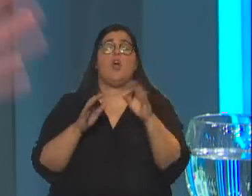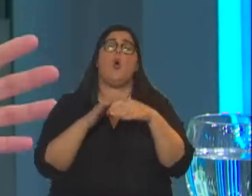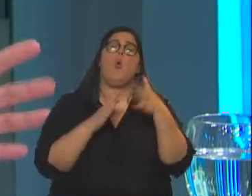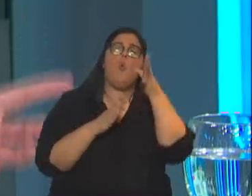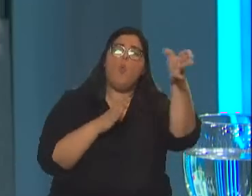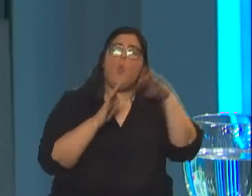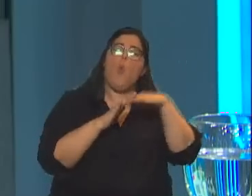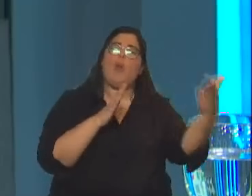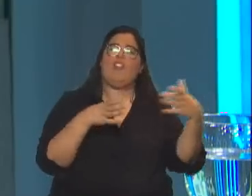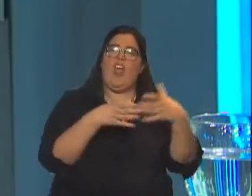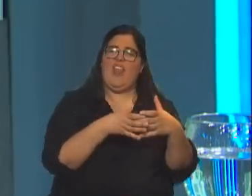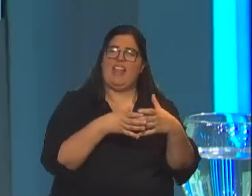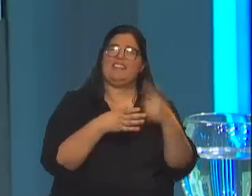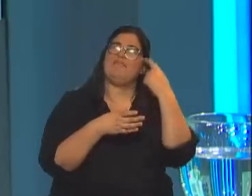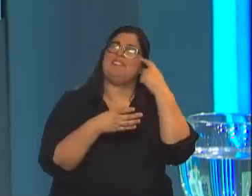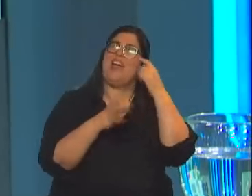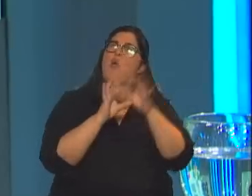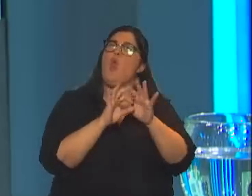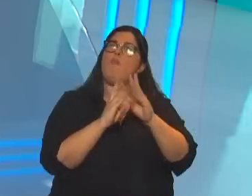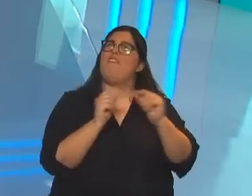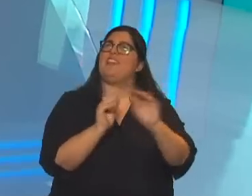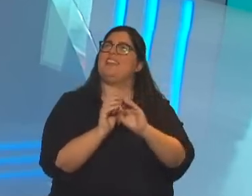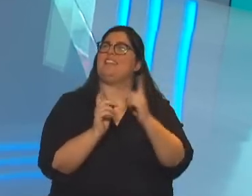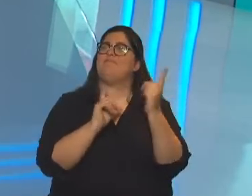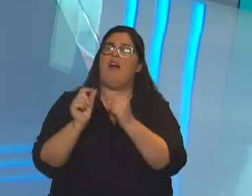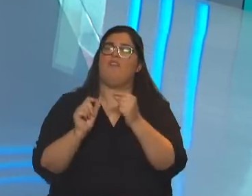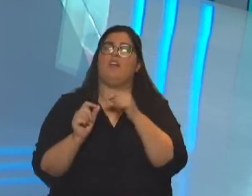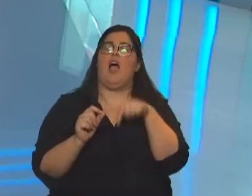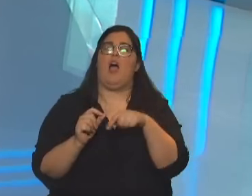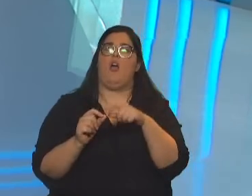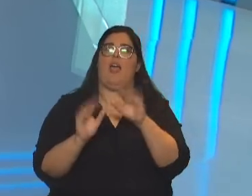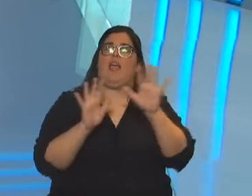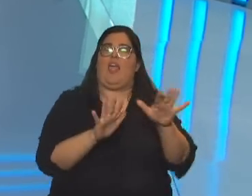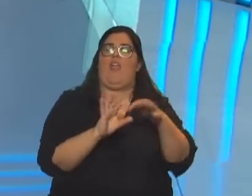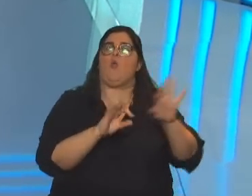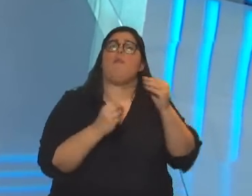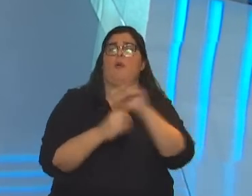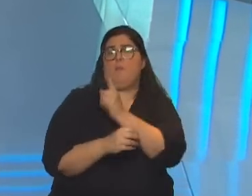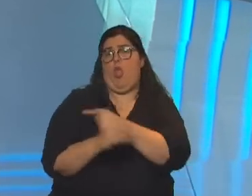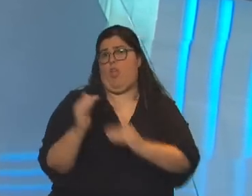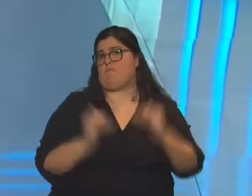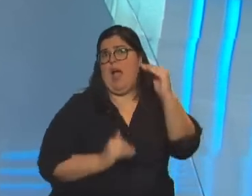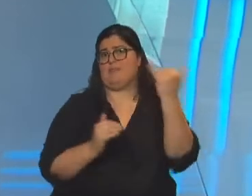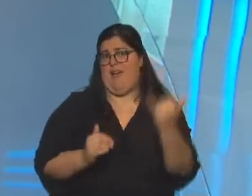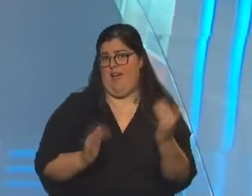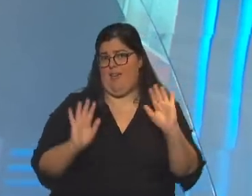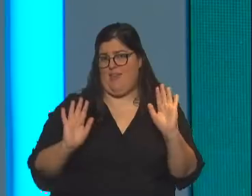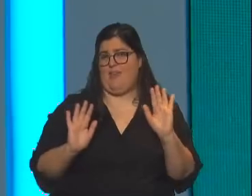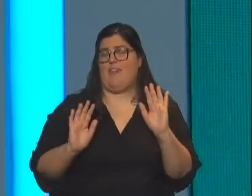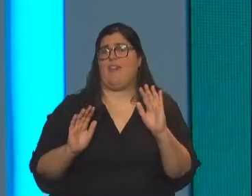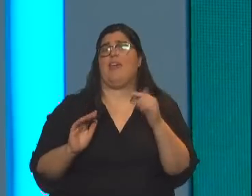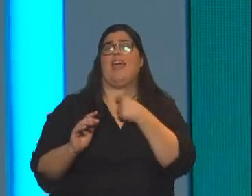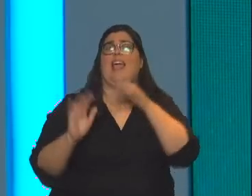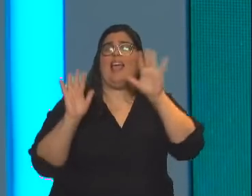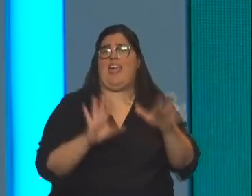irse de Europa, ahora dicen, no, nos queremos quedar en Europa. Claro, ahora tienen más poder. Nos quedamos quedar en Europa y ahora tienen más poder,